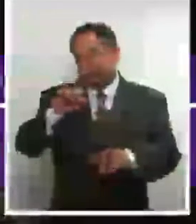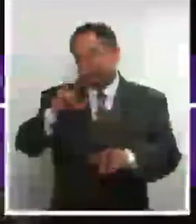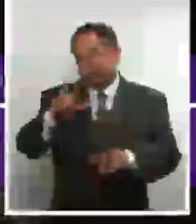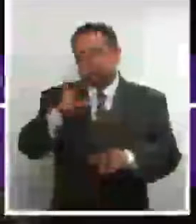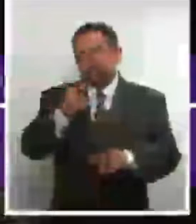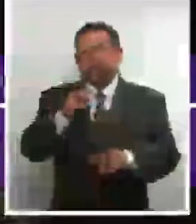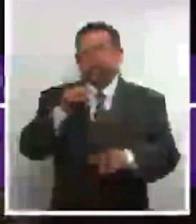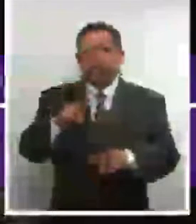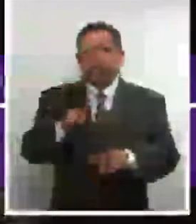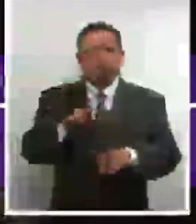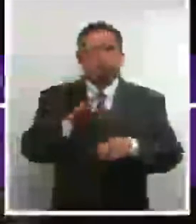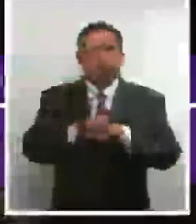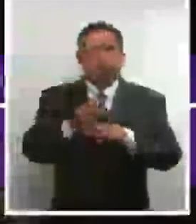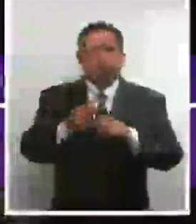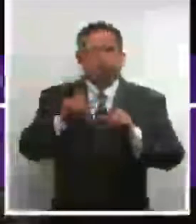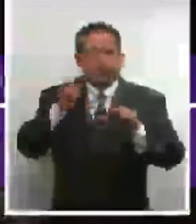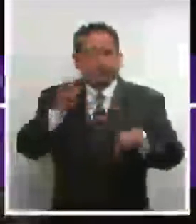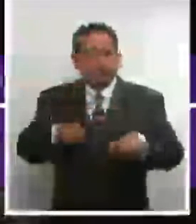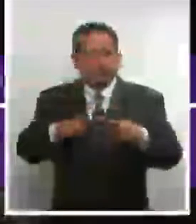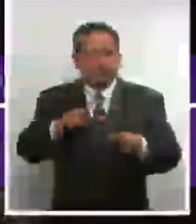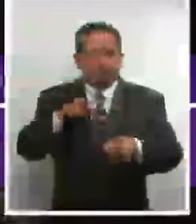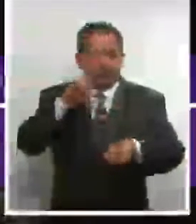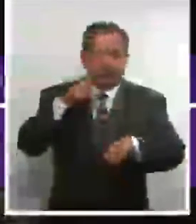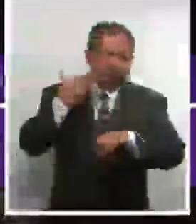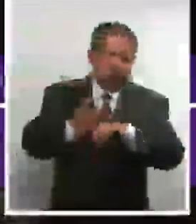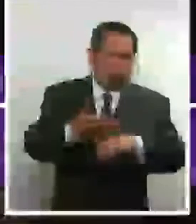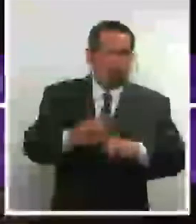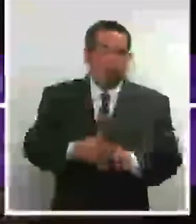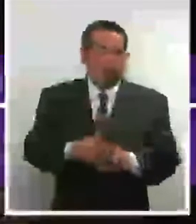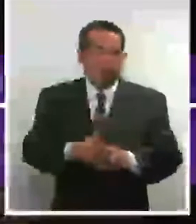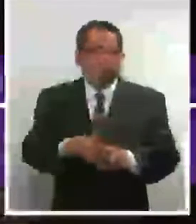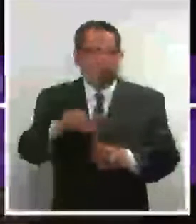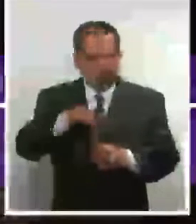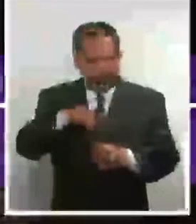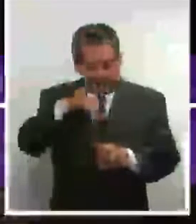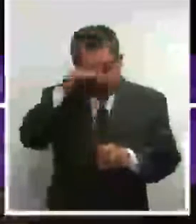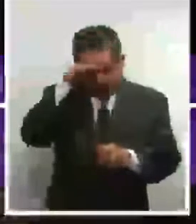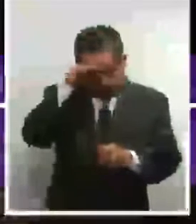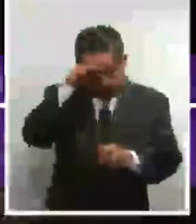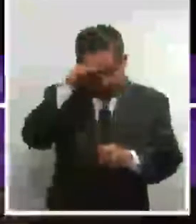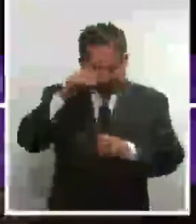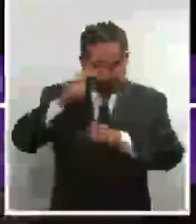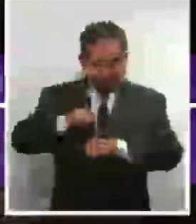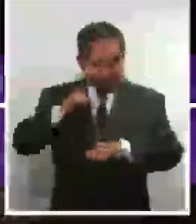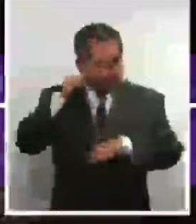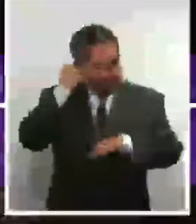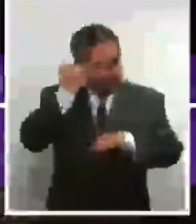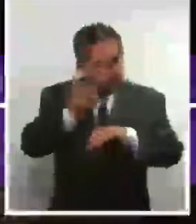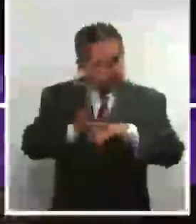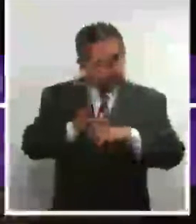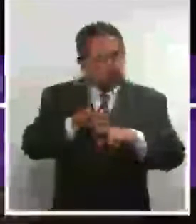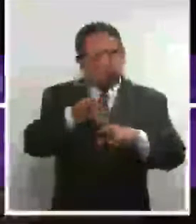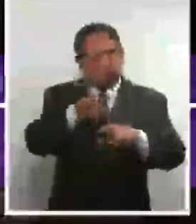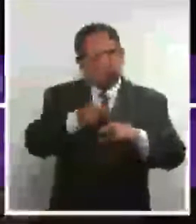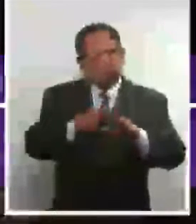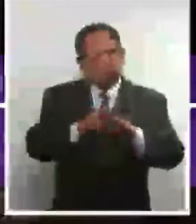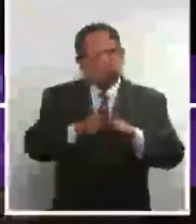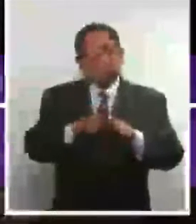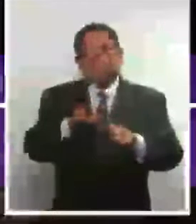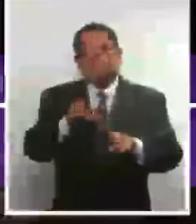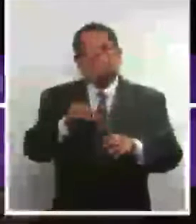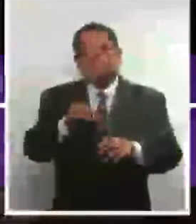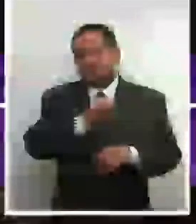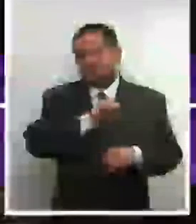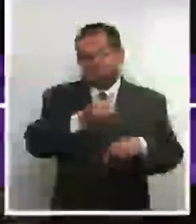sus atribuciones. Yo considero que el fiscal general de la ciudad y los